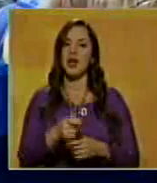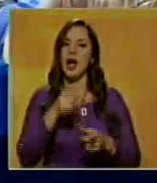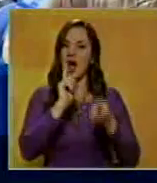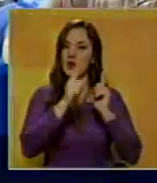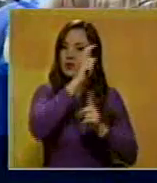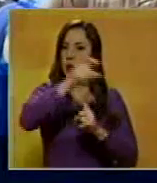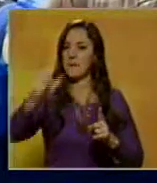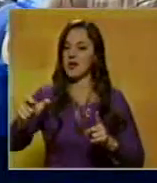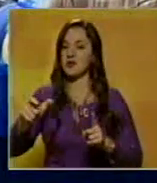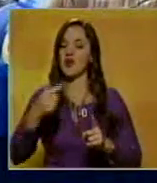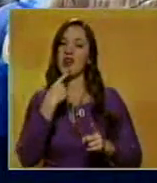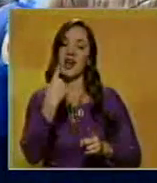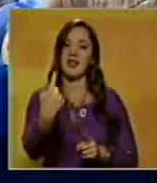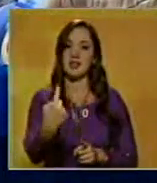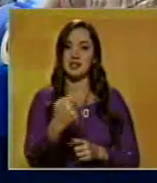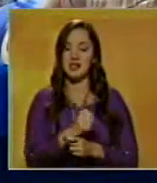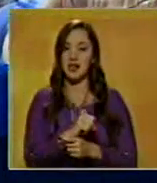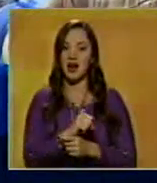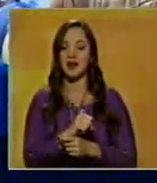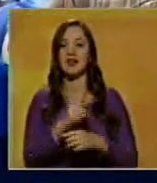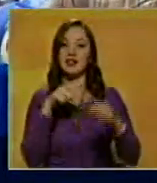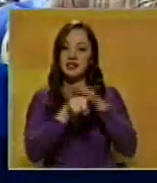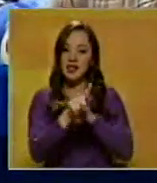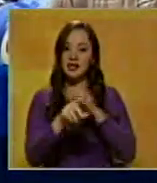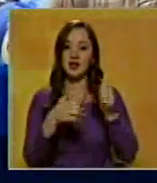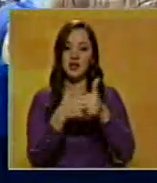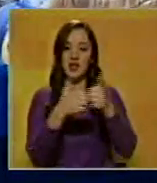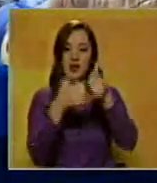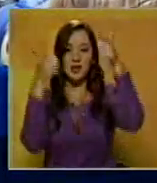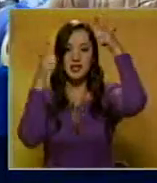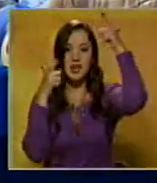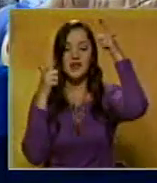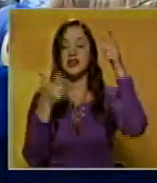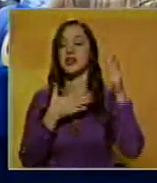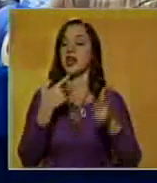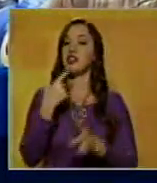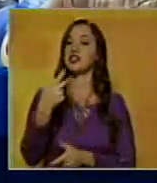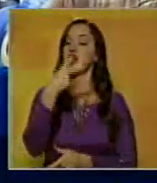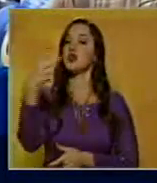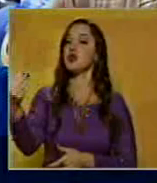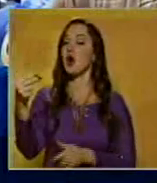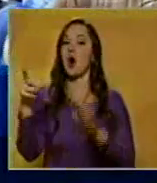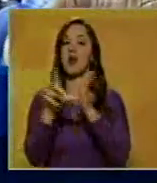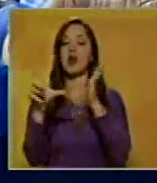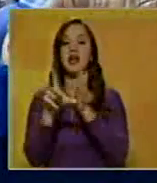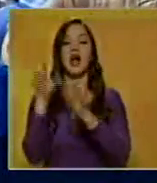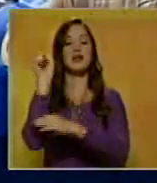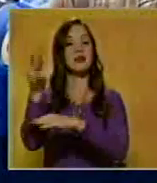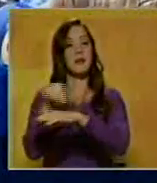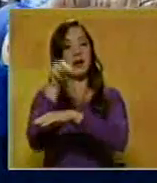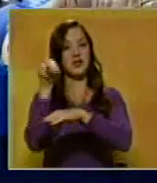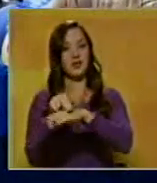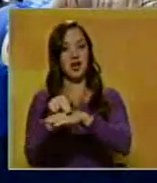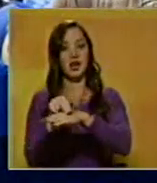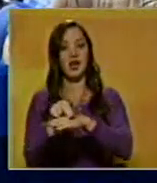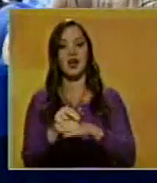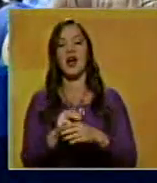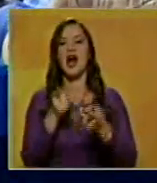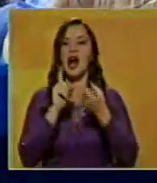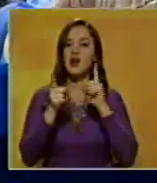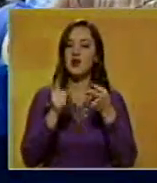fanáticas, extremistas dentro del oficialismo que pretenden desconocer la Asamblea Nacional con